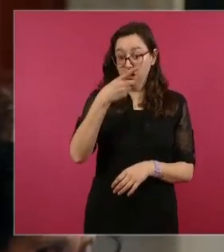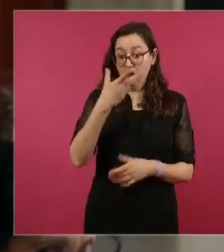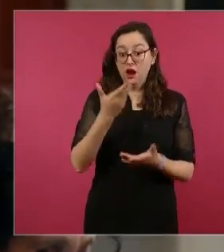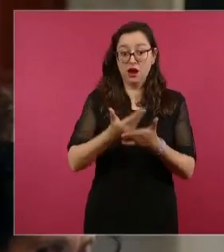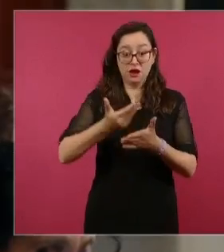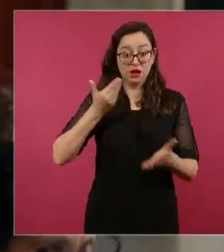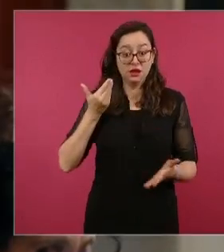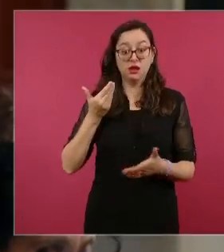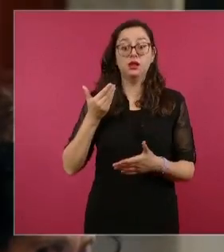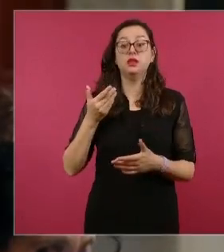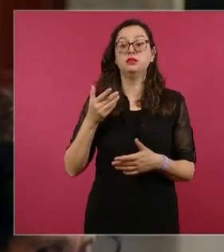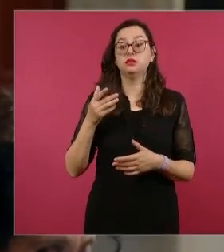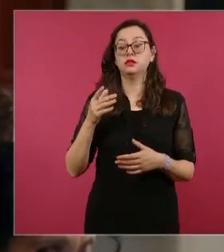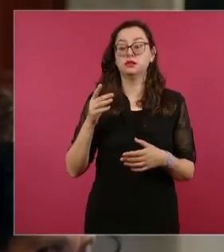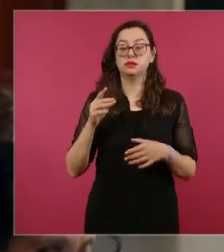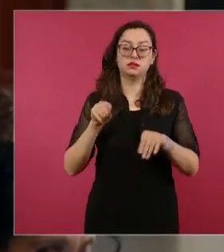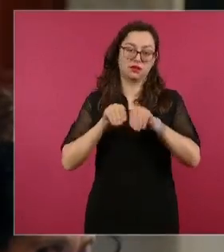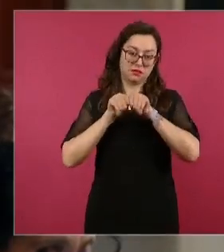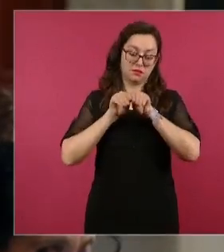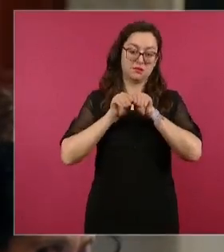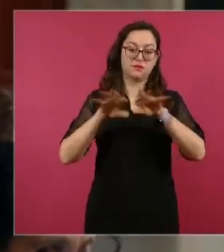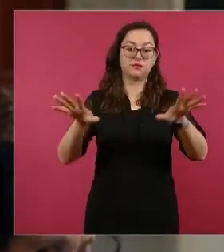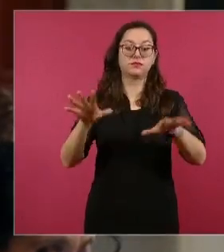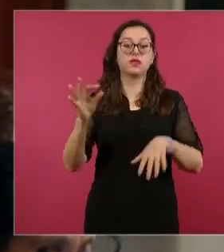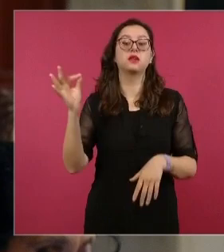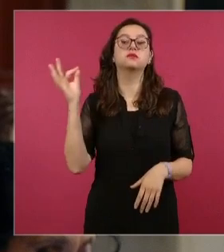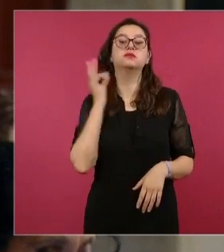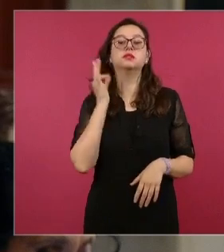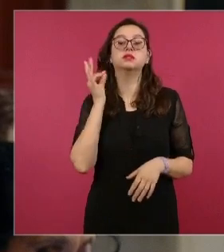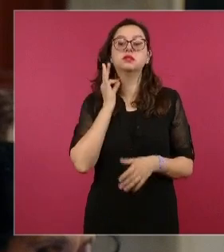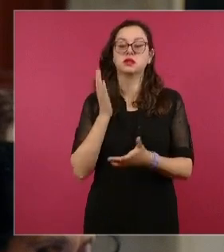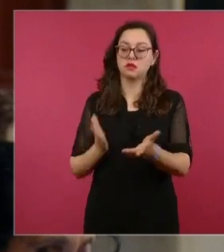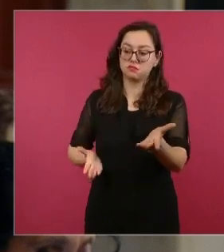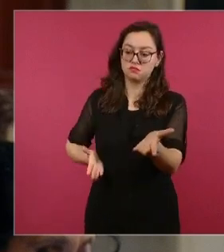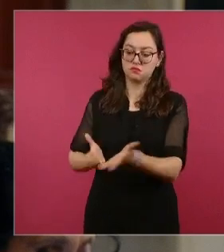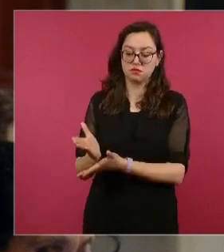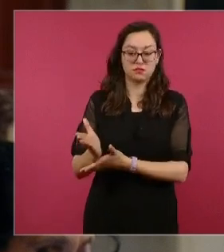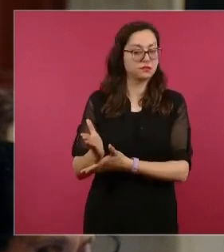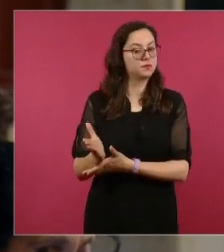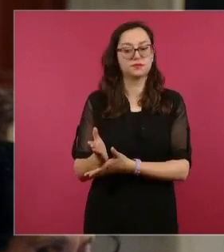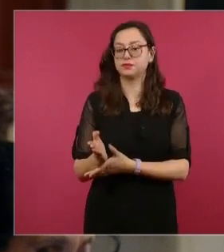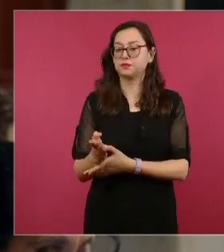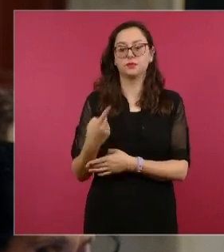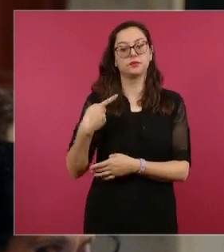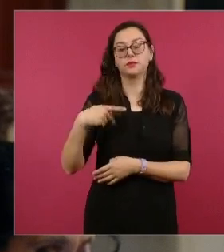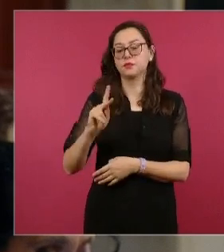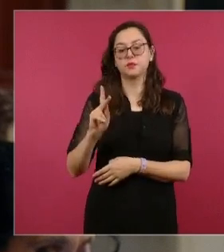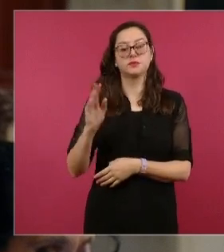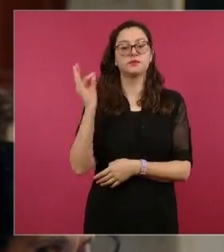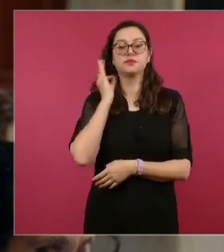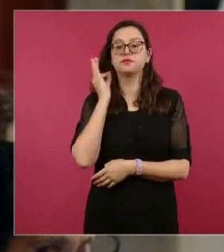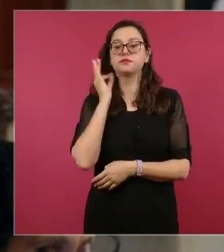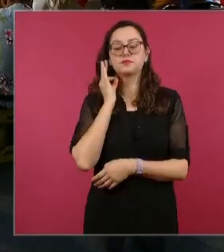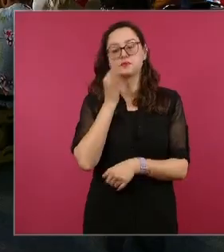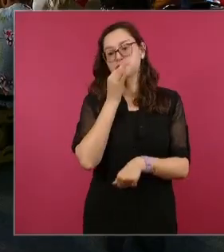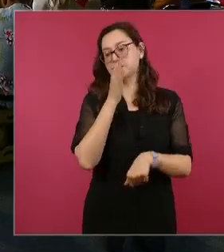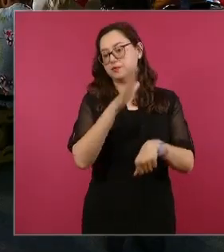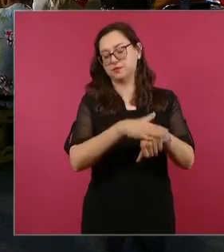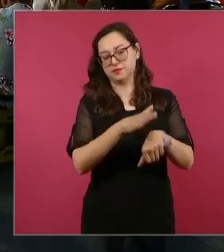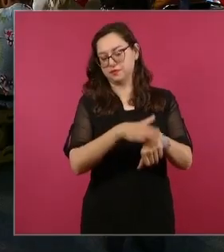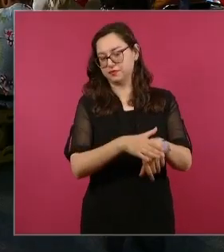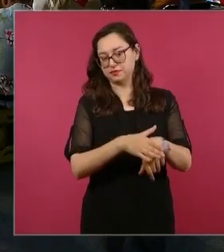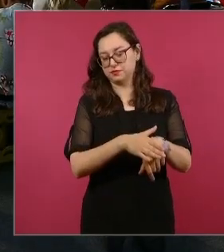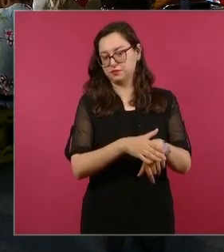información de que la Fiscalía había participado en este desalojo. Sin embargo, la misma Fiscalía, en un comunicado